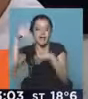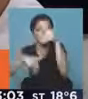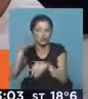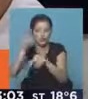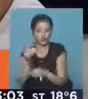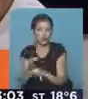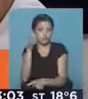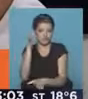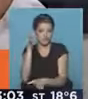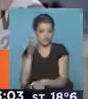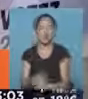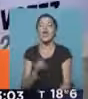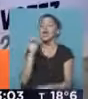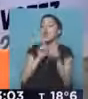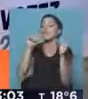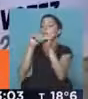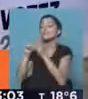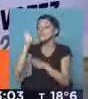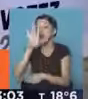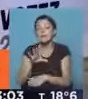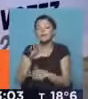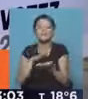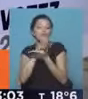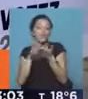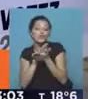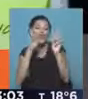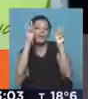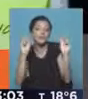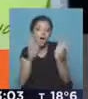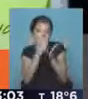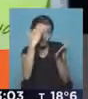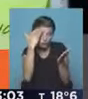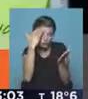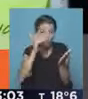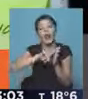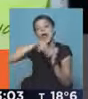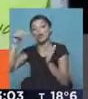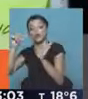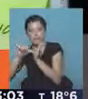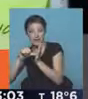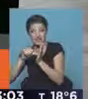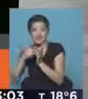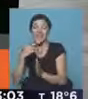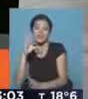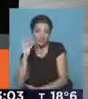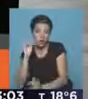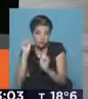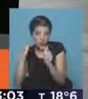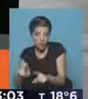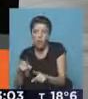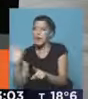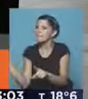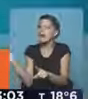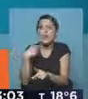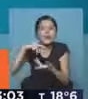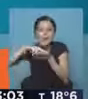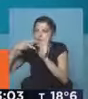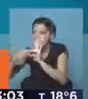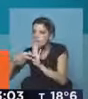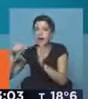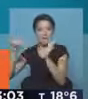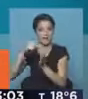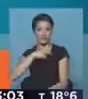solo resuelven cuestiones constitucionales. En otros, como Suiza, son algo usual y se utilizan para dirimir todo tipo de decisiones